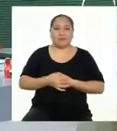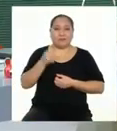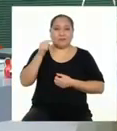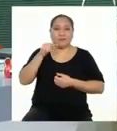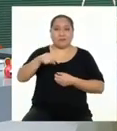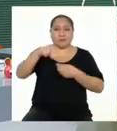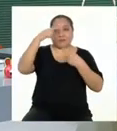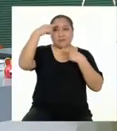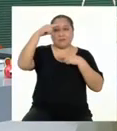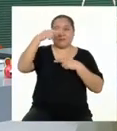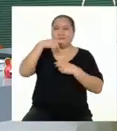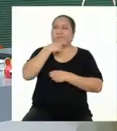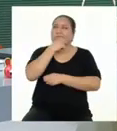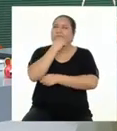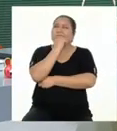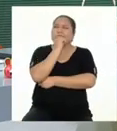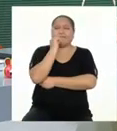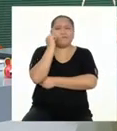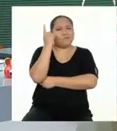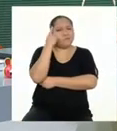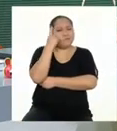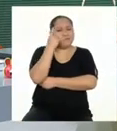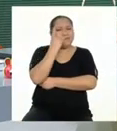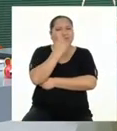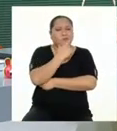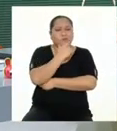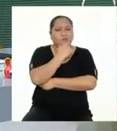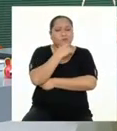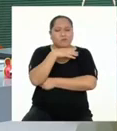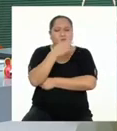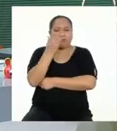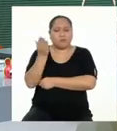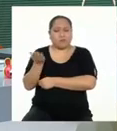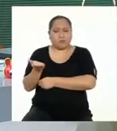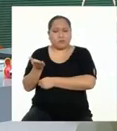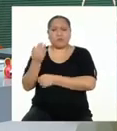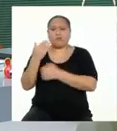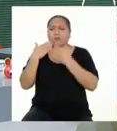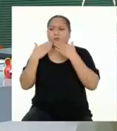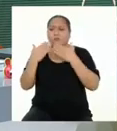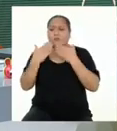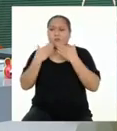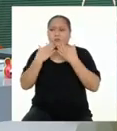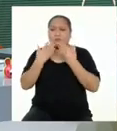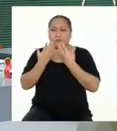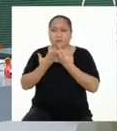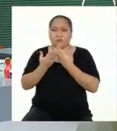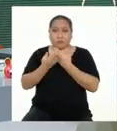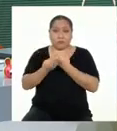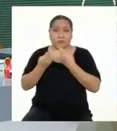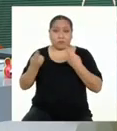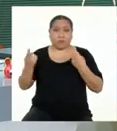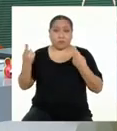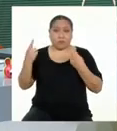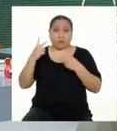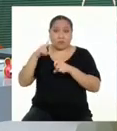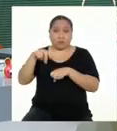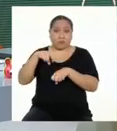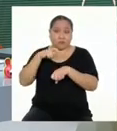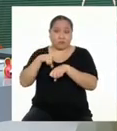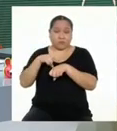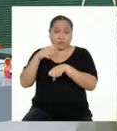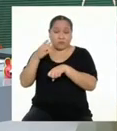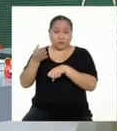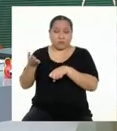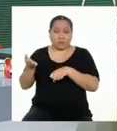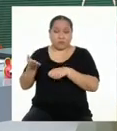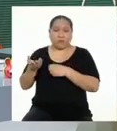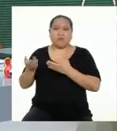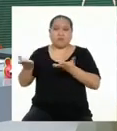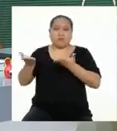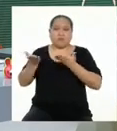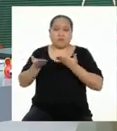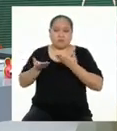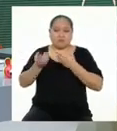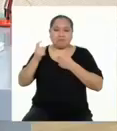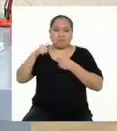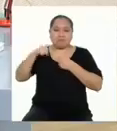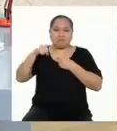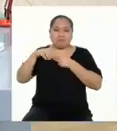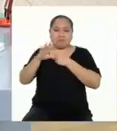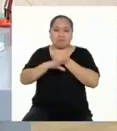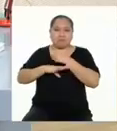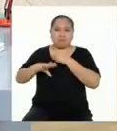Este noticiero me dejó pensando. Por un lado, gracias a los recursos naturales, satisfacemos nuestras necesidades